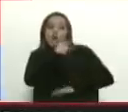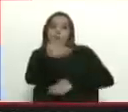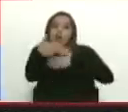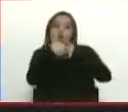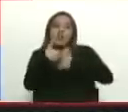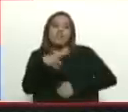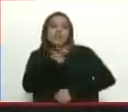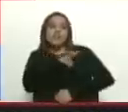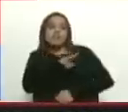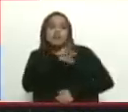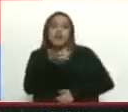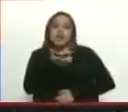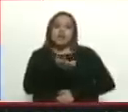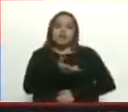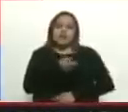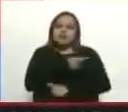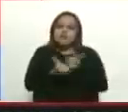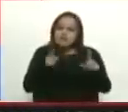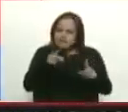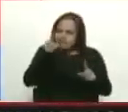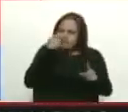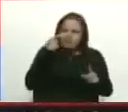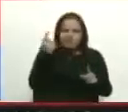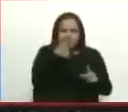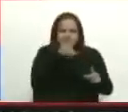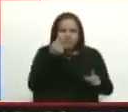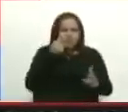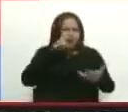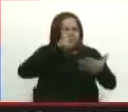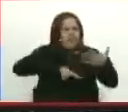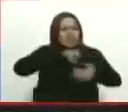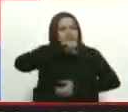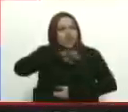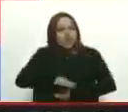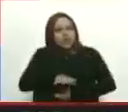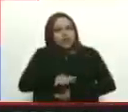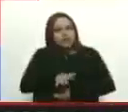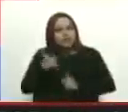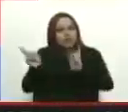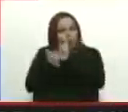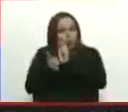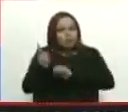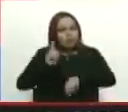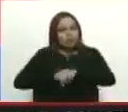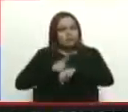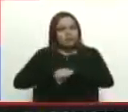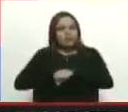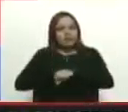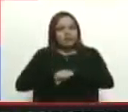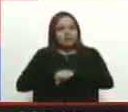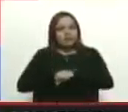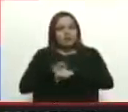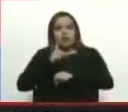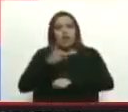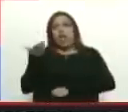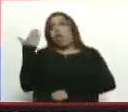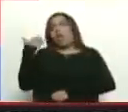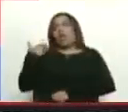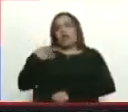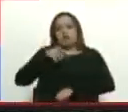Venezuela. Pero si es que usted revisa la historia reciente, y no es desde ese